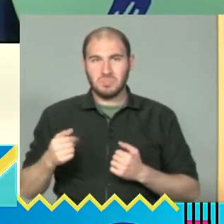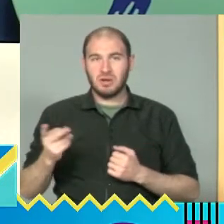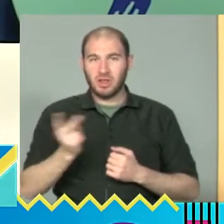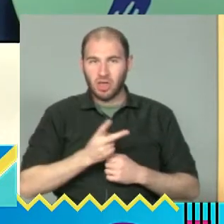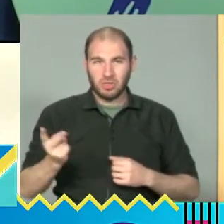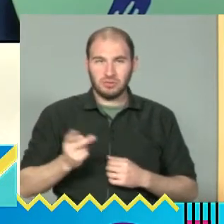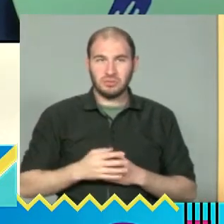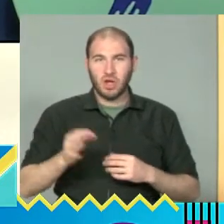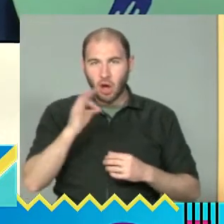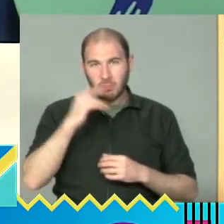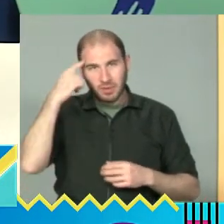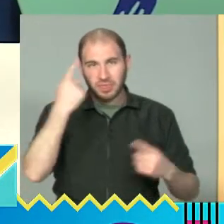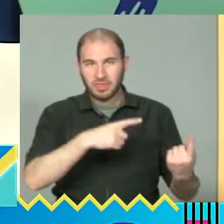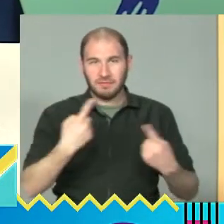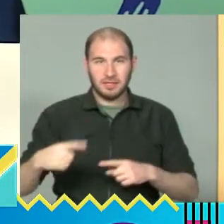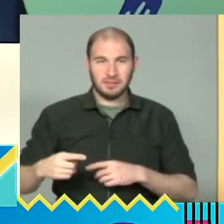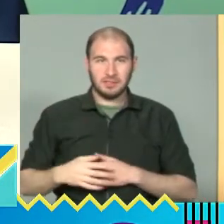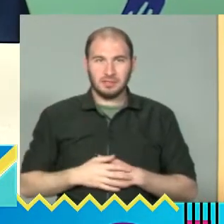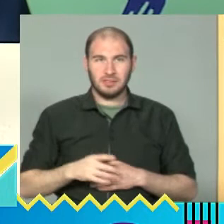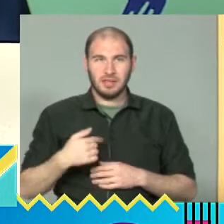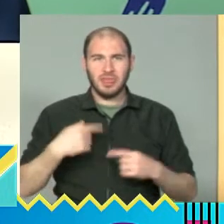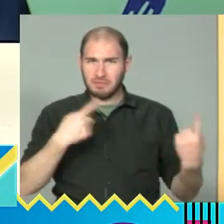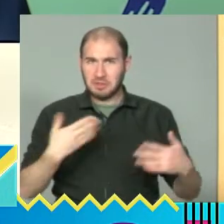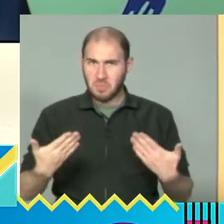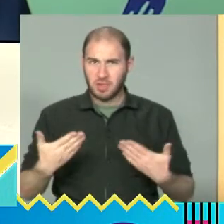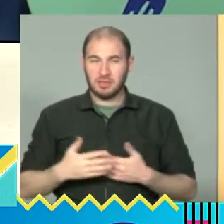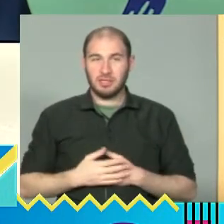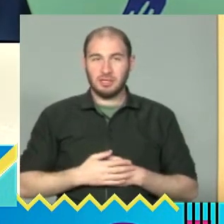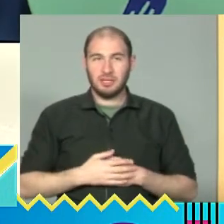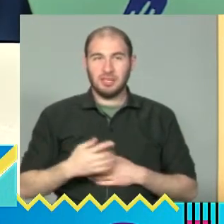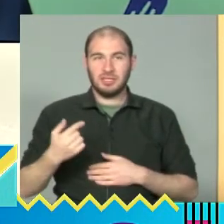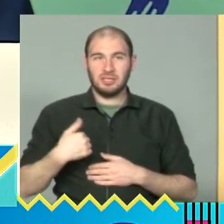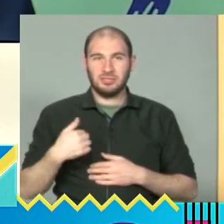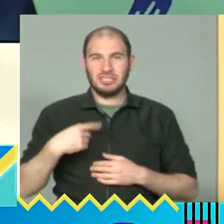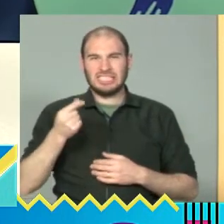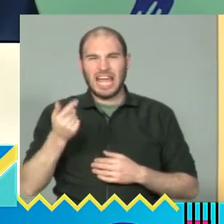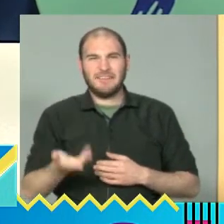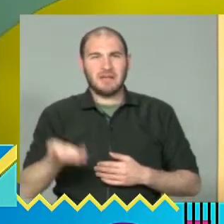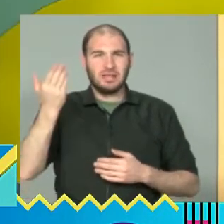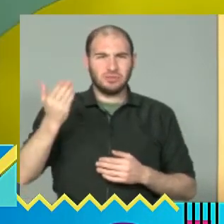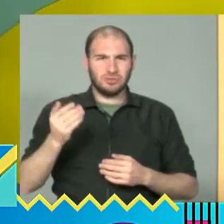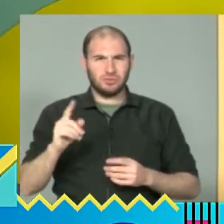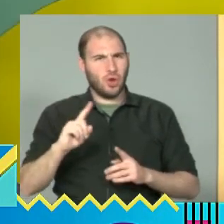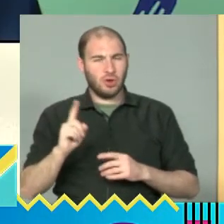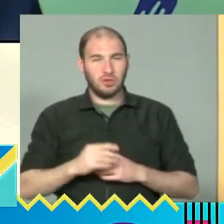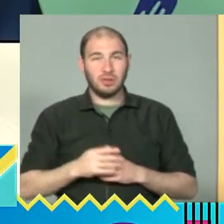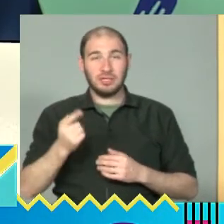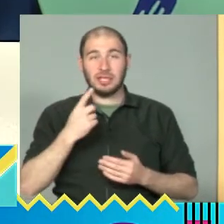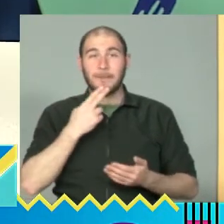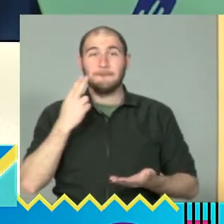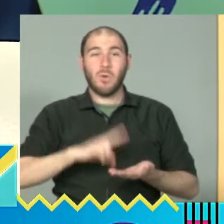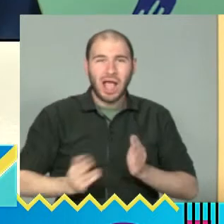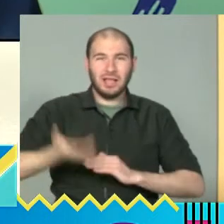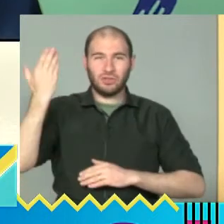tengamos opiniones diferentes Sí. y poder disentir. Yo no llamaría tarifazo a lo que está sucediendo. En realidad son